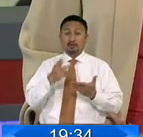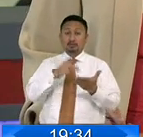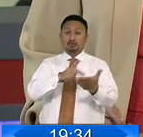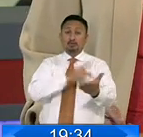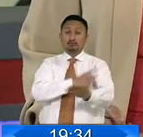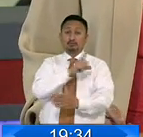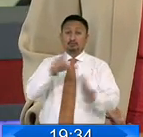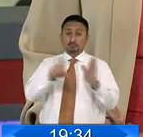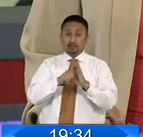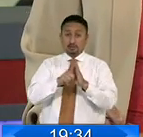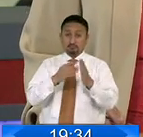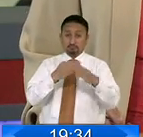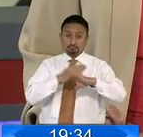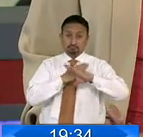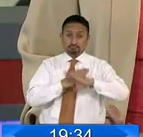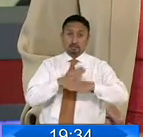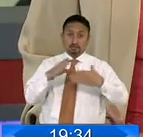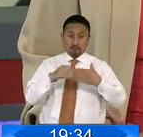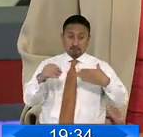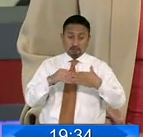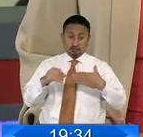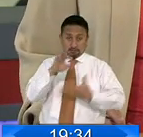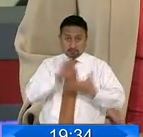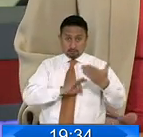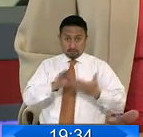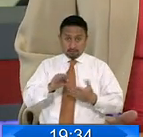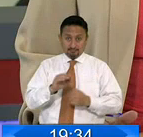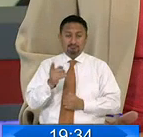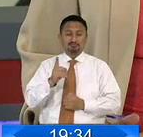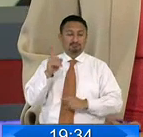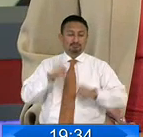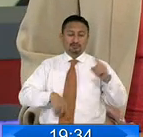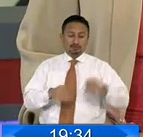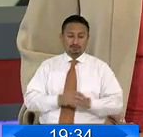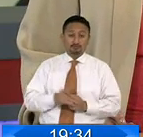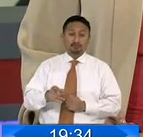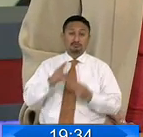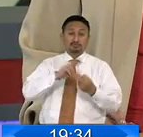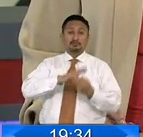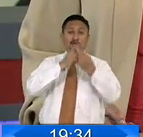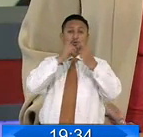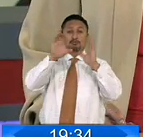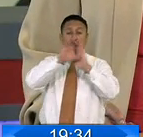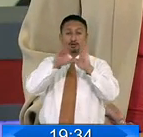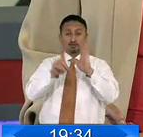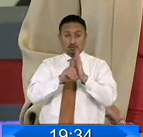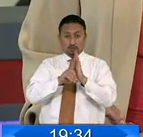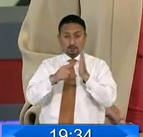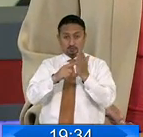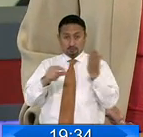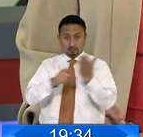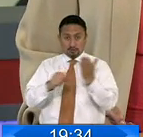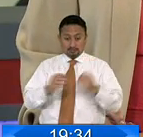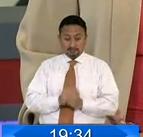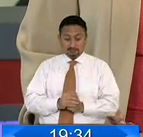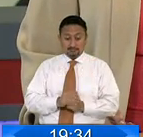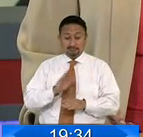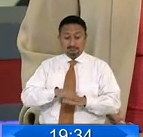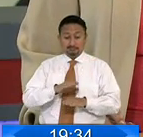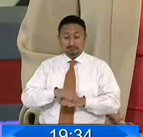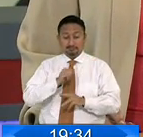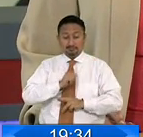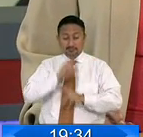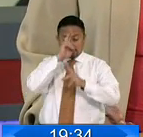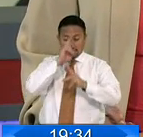proyecto de ley de defensa de la dolarización que propone reformas del código monetario y financiero por presunta inconstitucionalidad